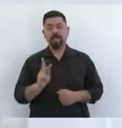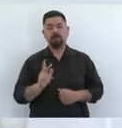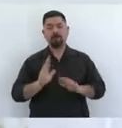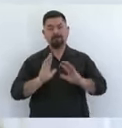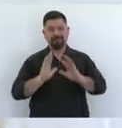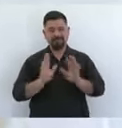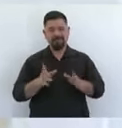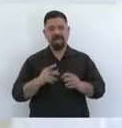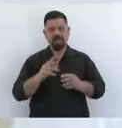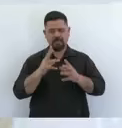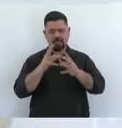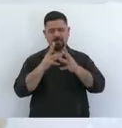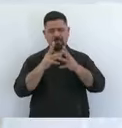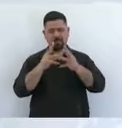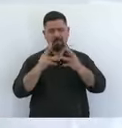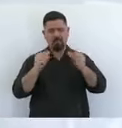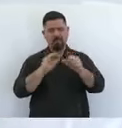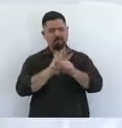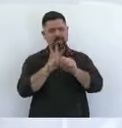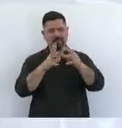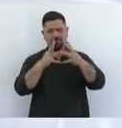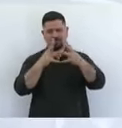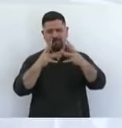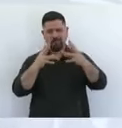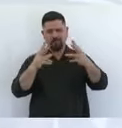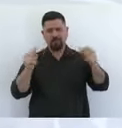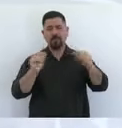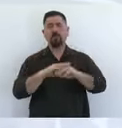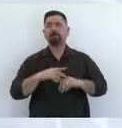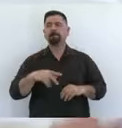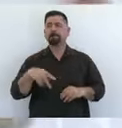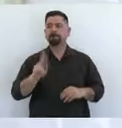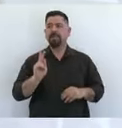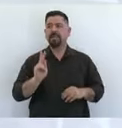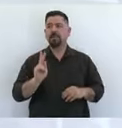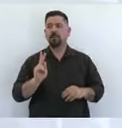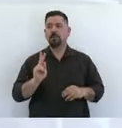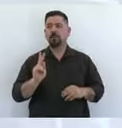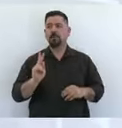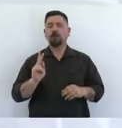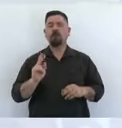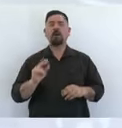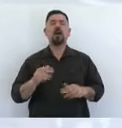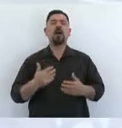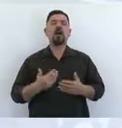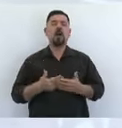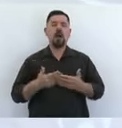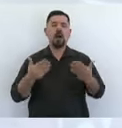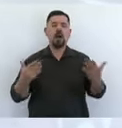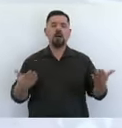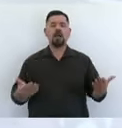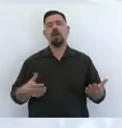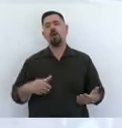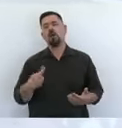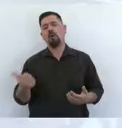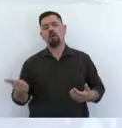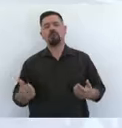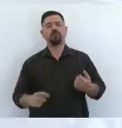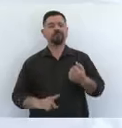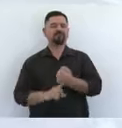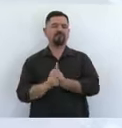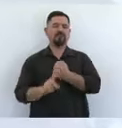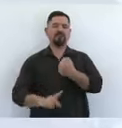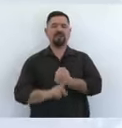está pasando, pero se presenta otro fenómeno